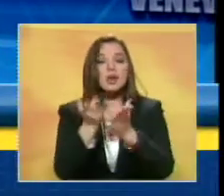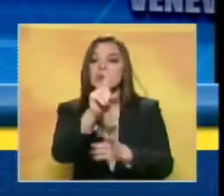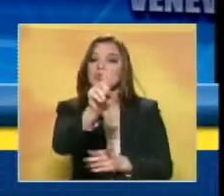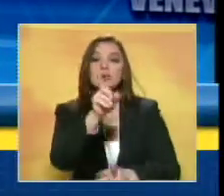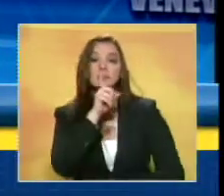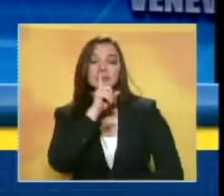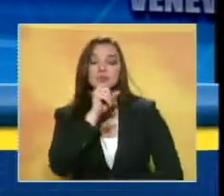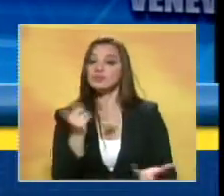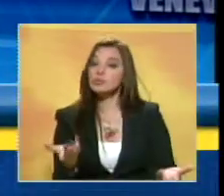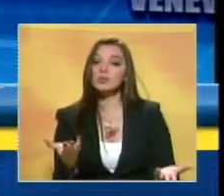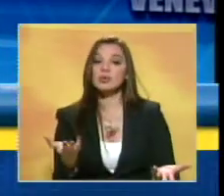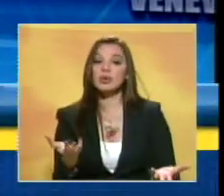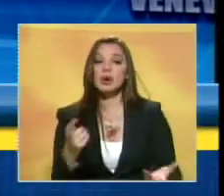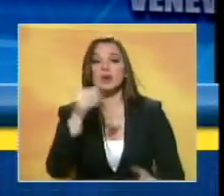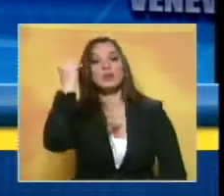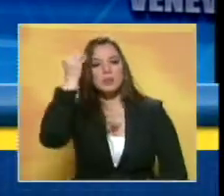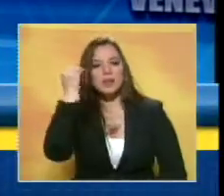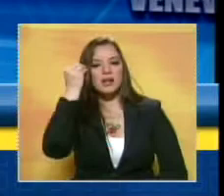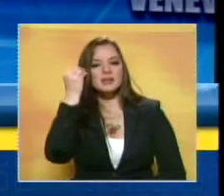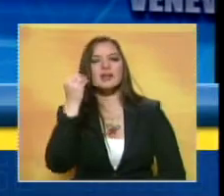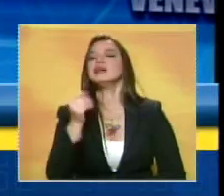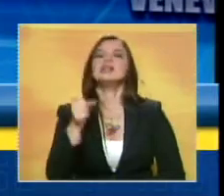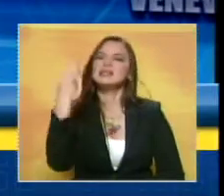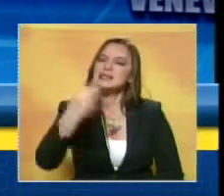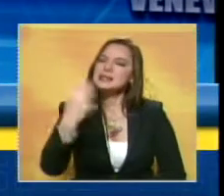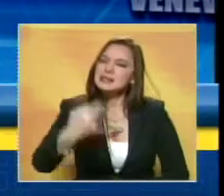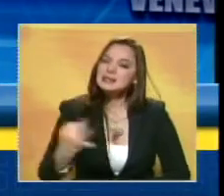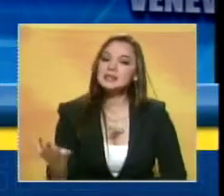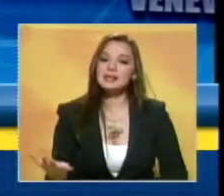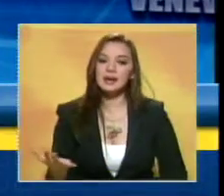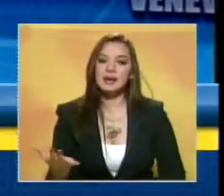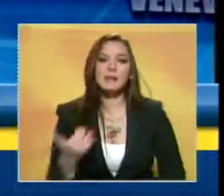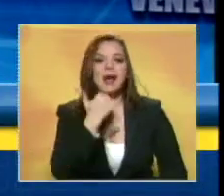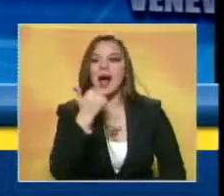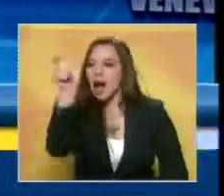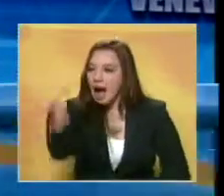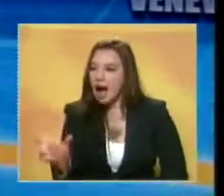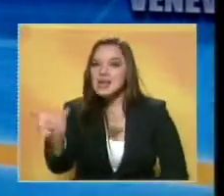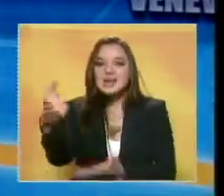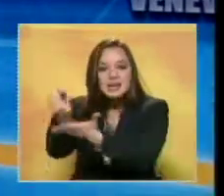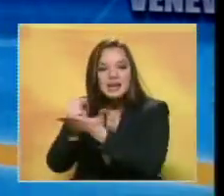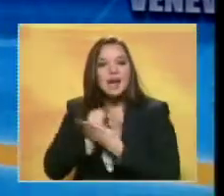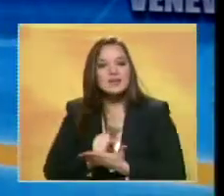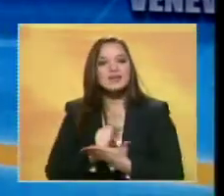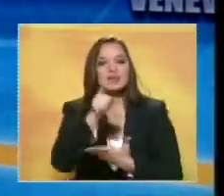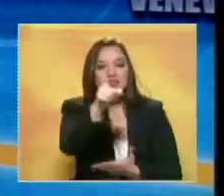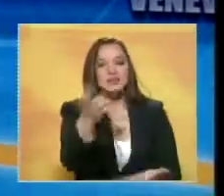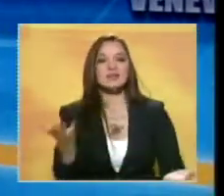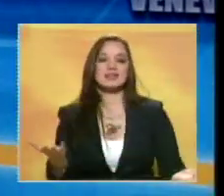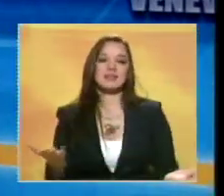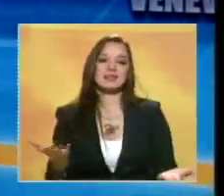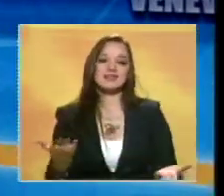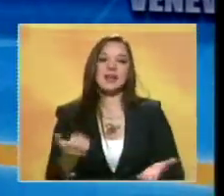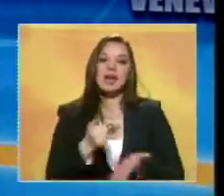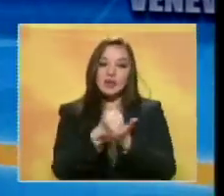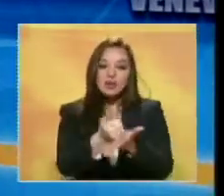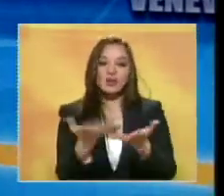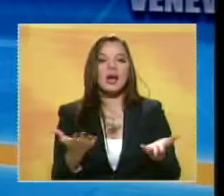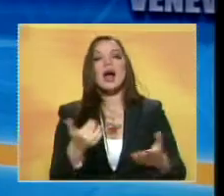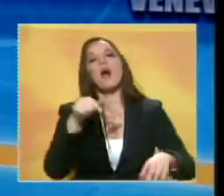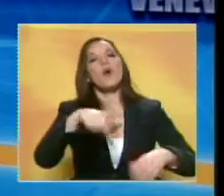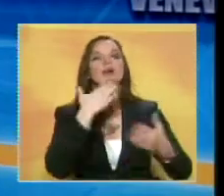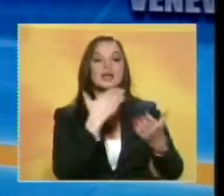quedes callado. Aunque pienses que no, siempre hay alguien que puede tenderte la mano. Hoy seguimos